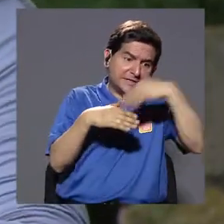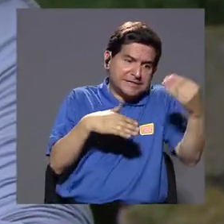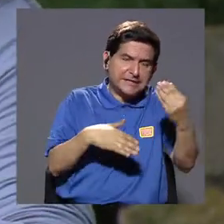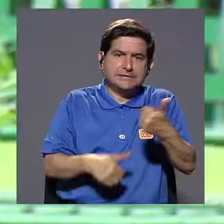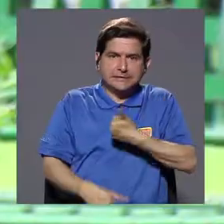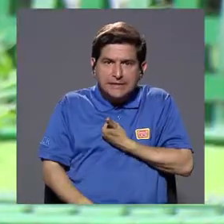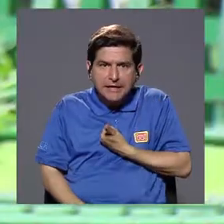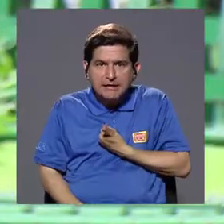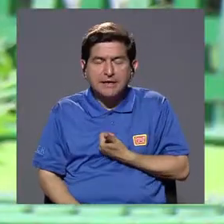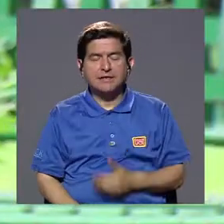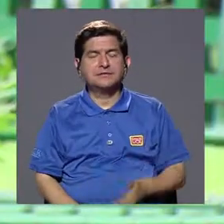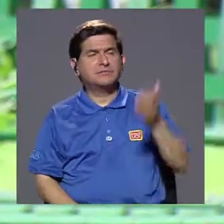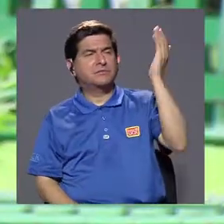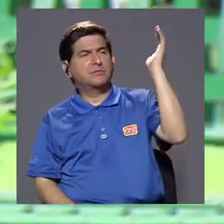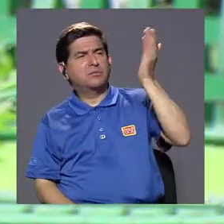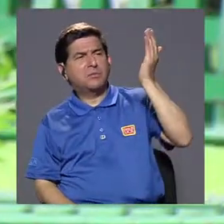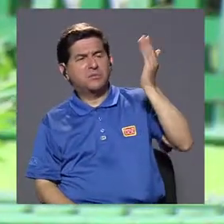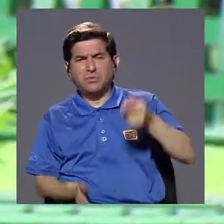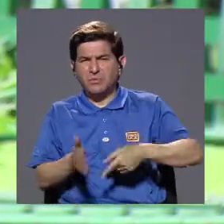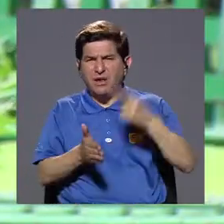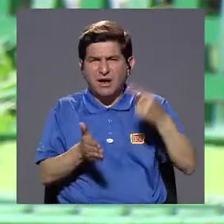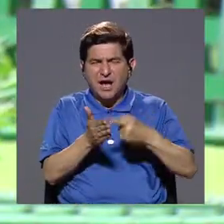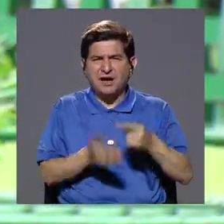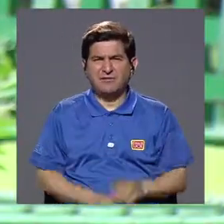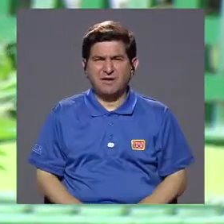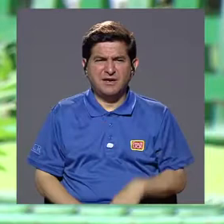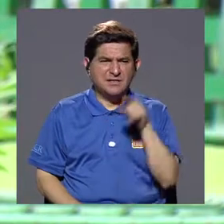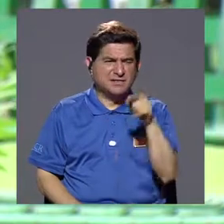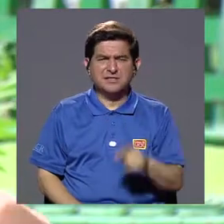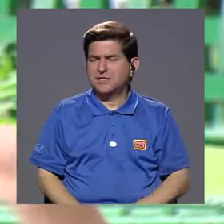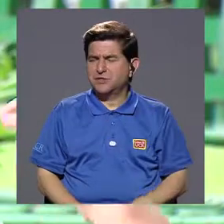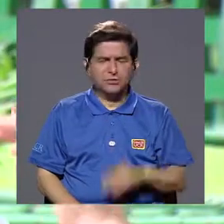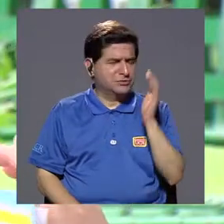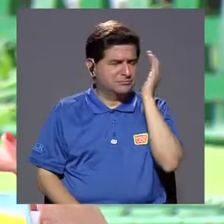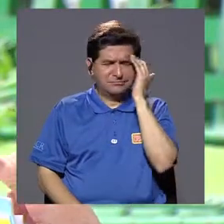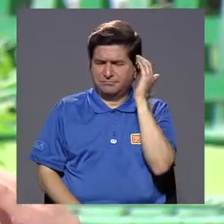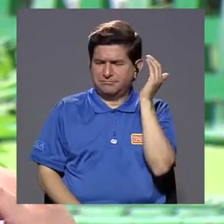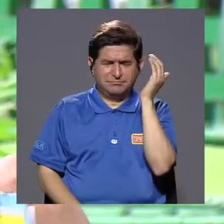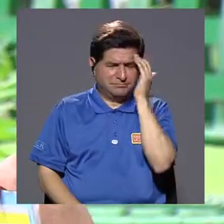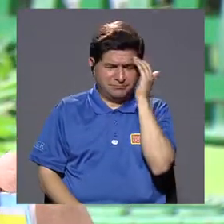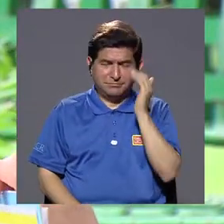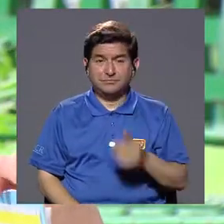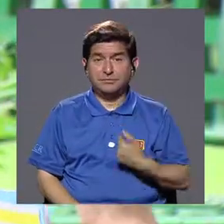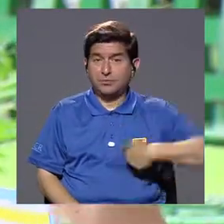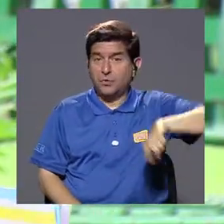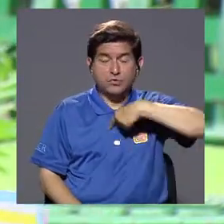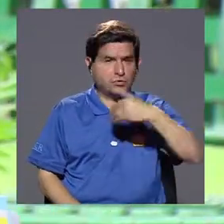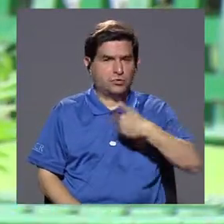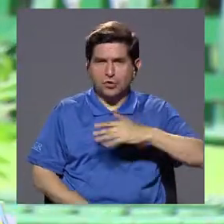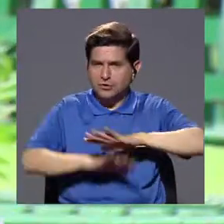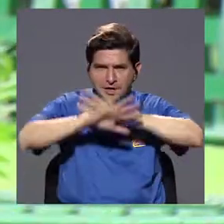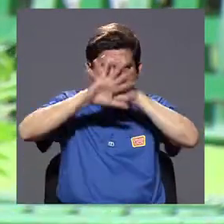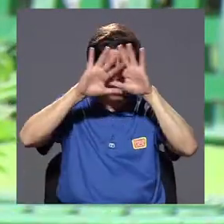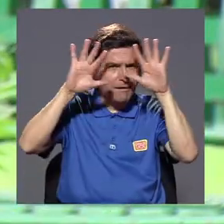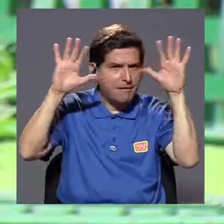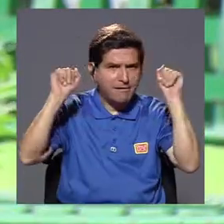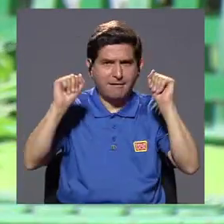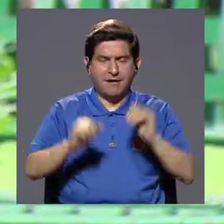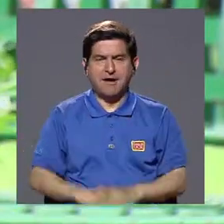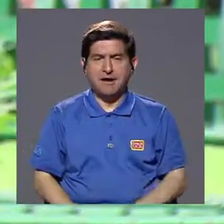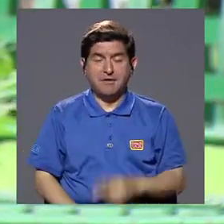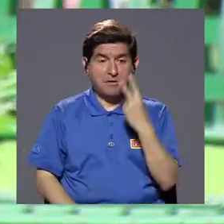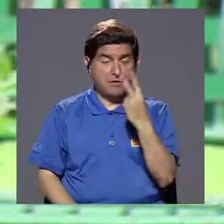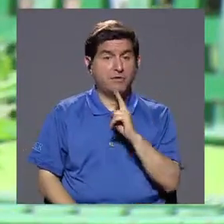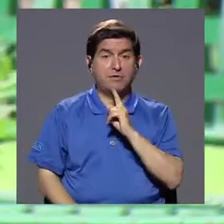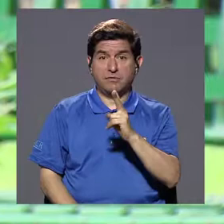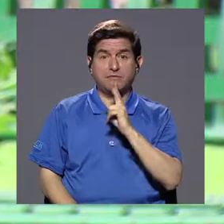externas a nosotros estos discursos que a veces son muchas veces inconscientes que no que no los tenemos claramente que no los